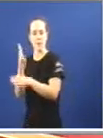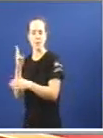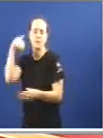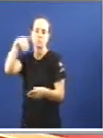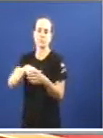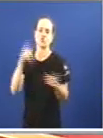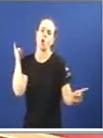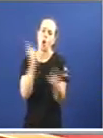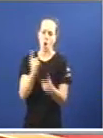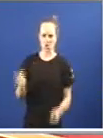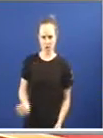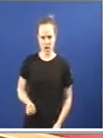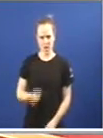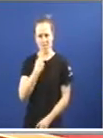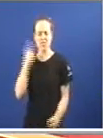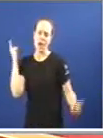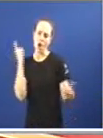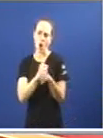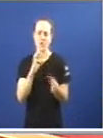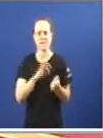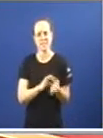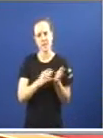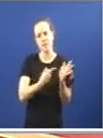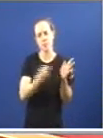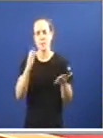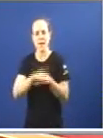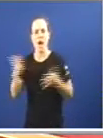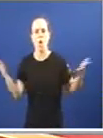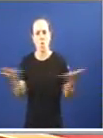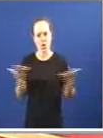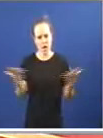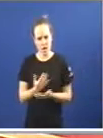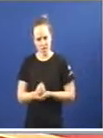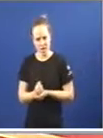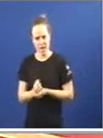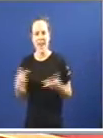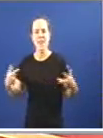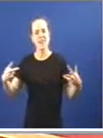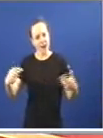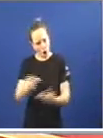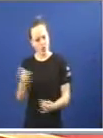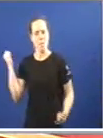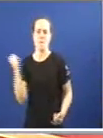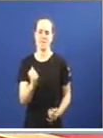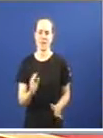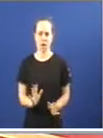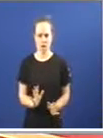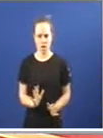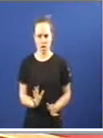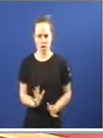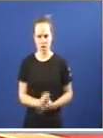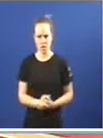red de retirar ese servicios para su atención urgentes o recortes matan a ustedes